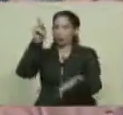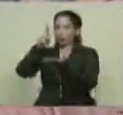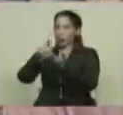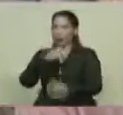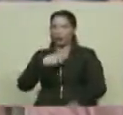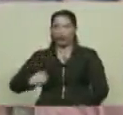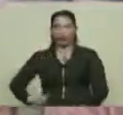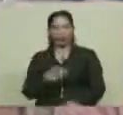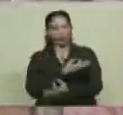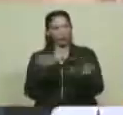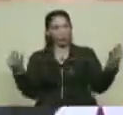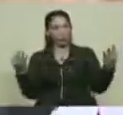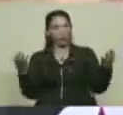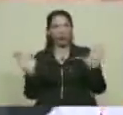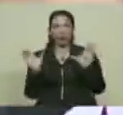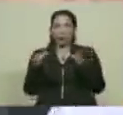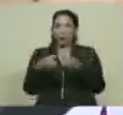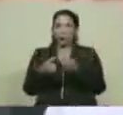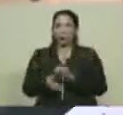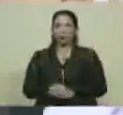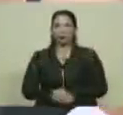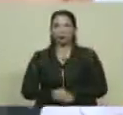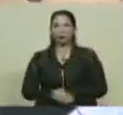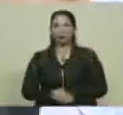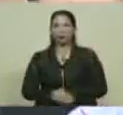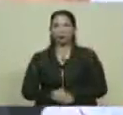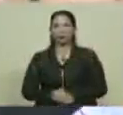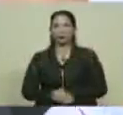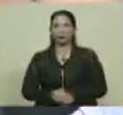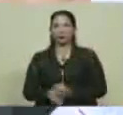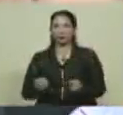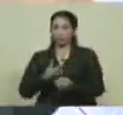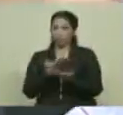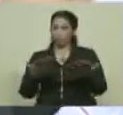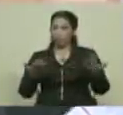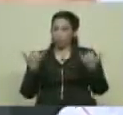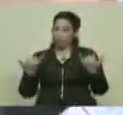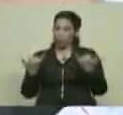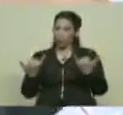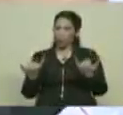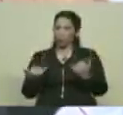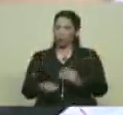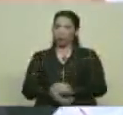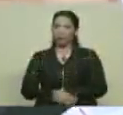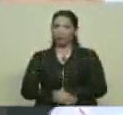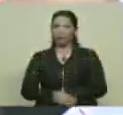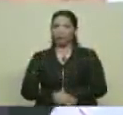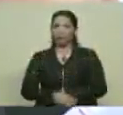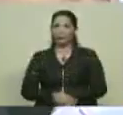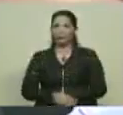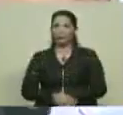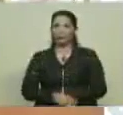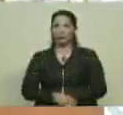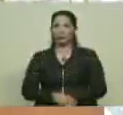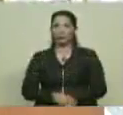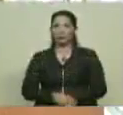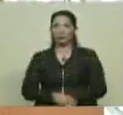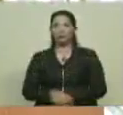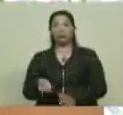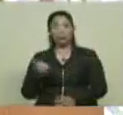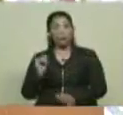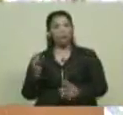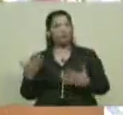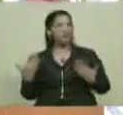de esas reuniones que esté en este momento efectuando, tiene mucho que ver con